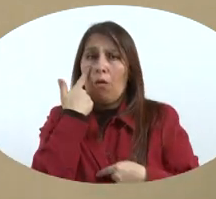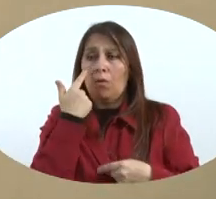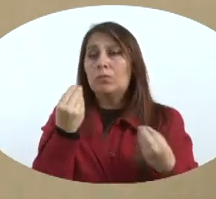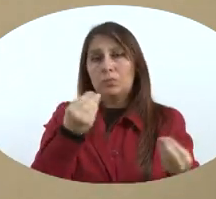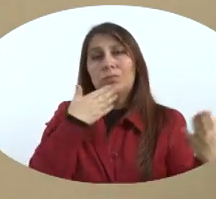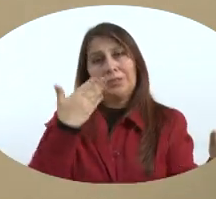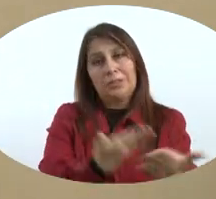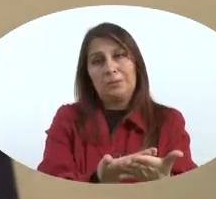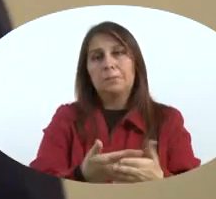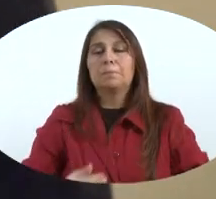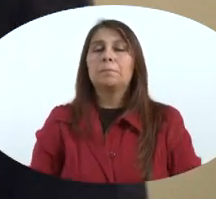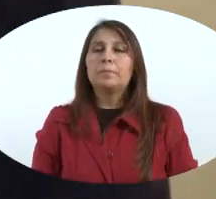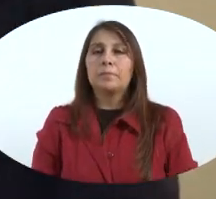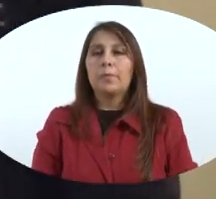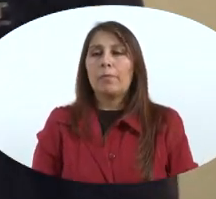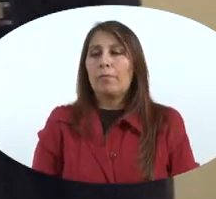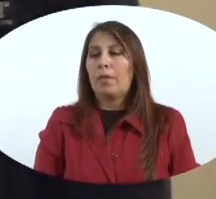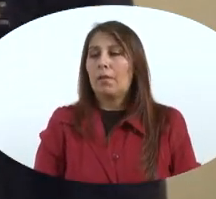muchas gracias